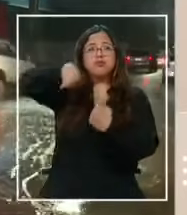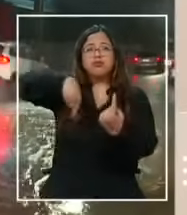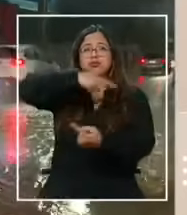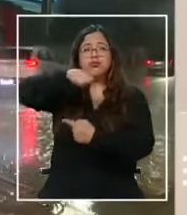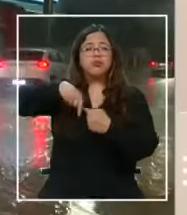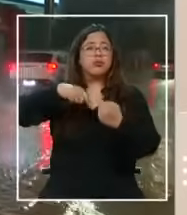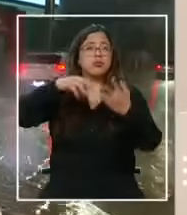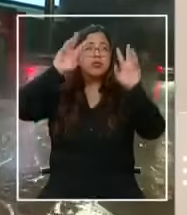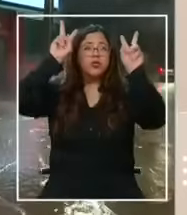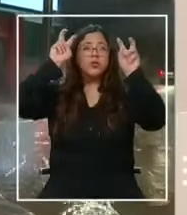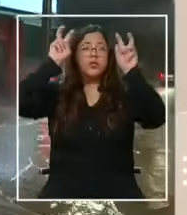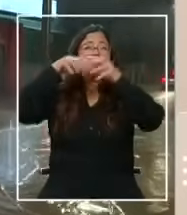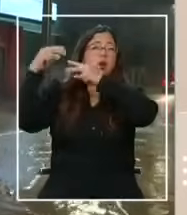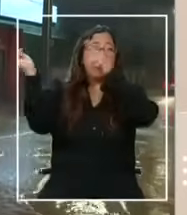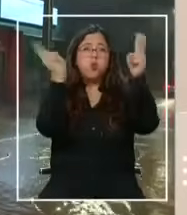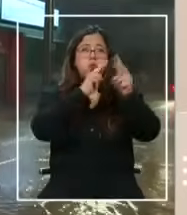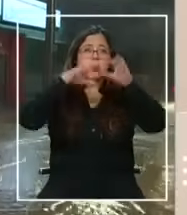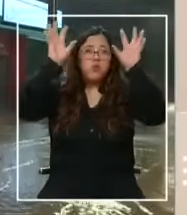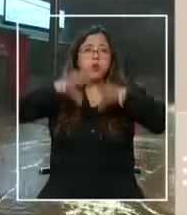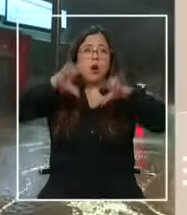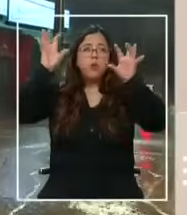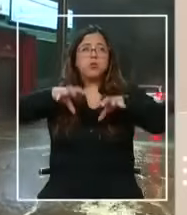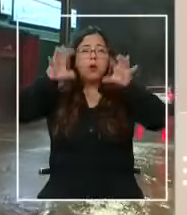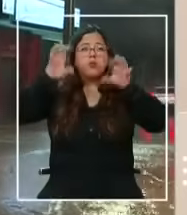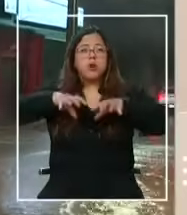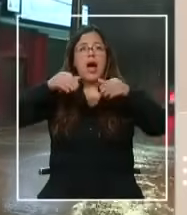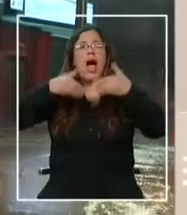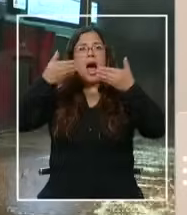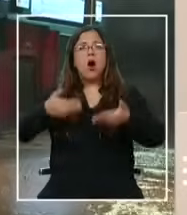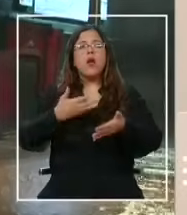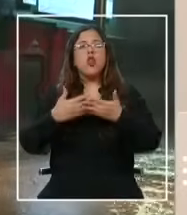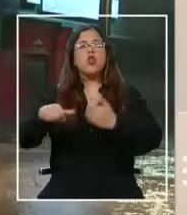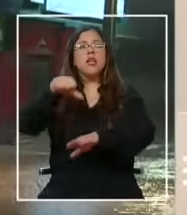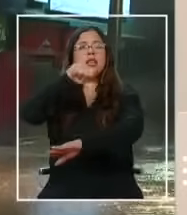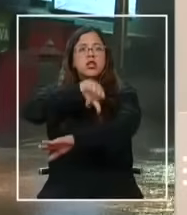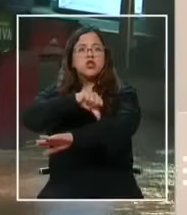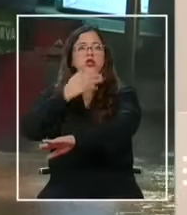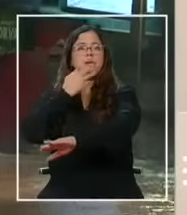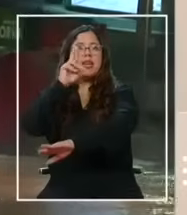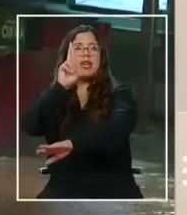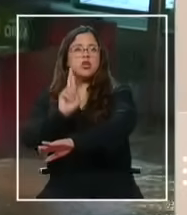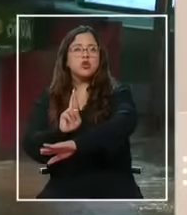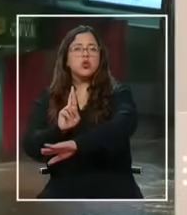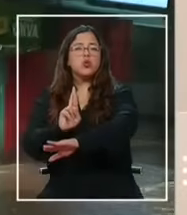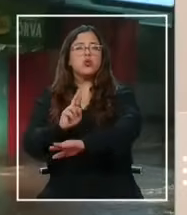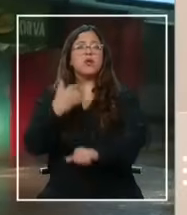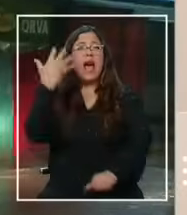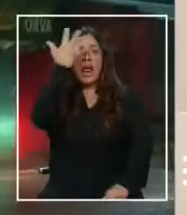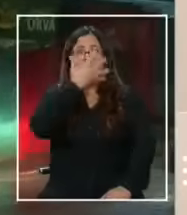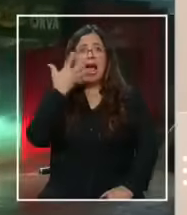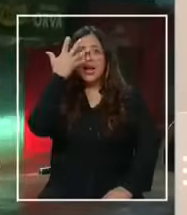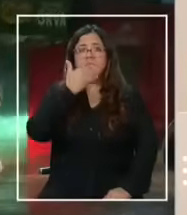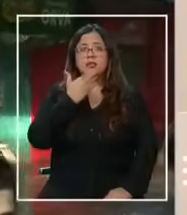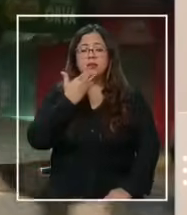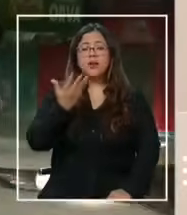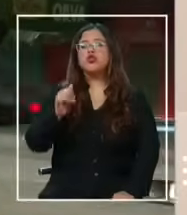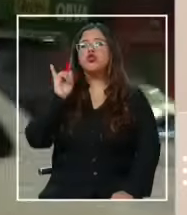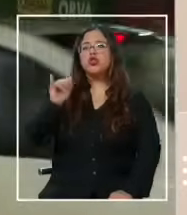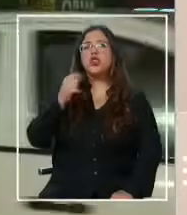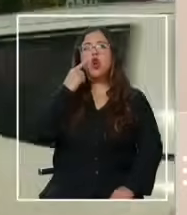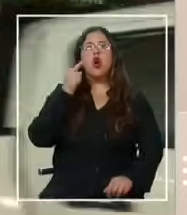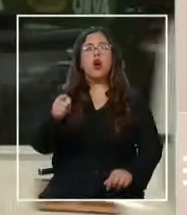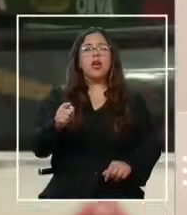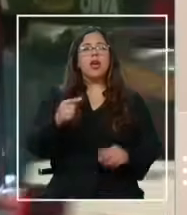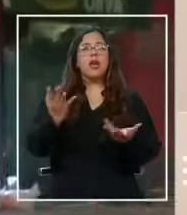ya lo explicamos que es este nuevo potente sistema frontal está en pleno desarrollo en la zona centro y sur del país Li canter está en la mira exactamente y ahí por